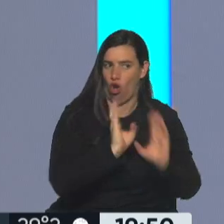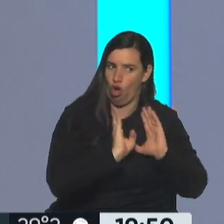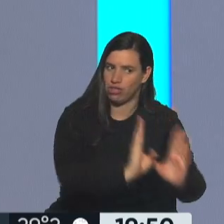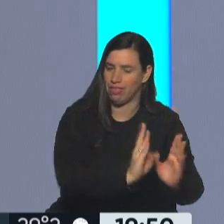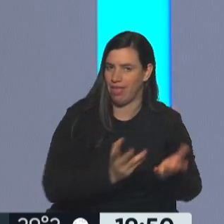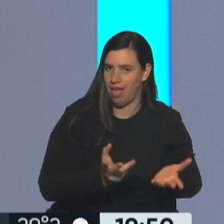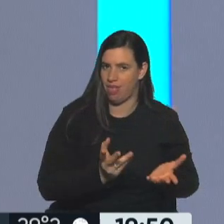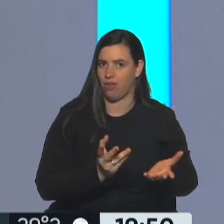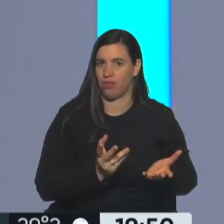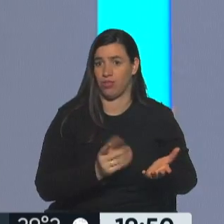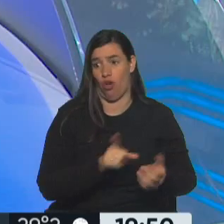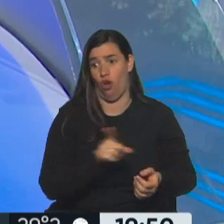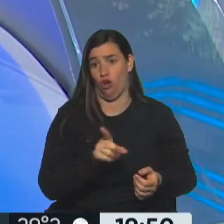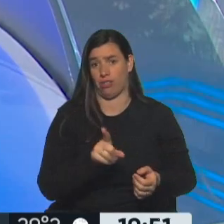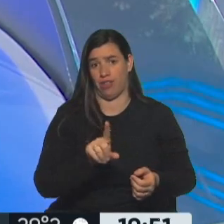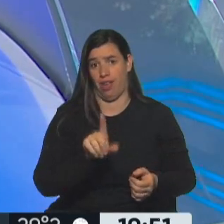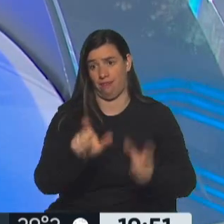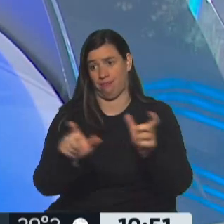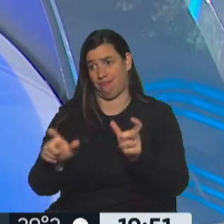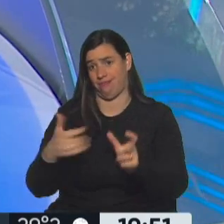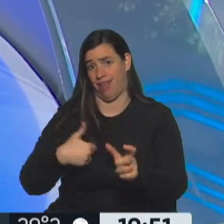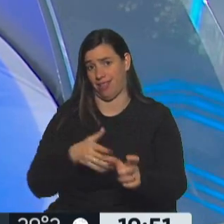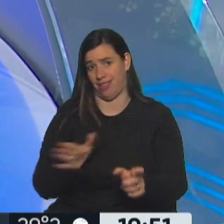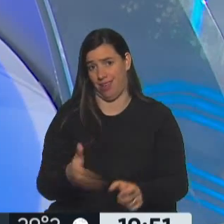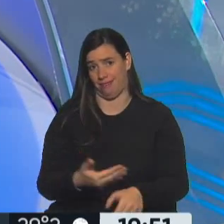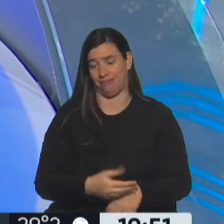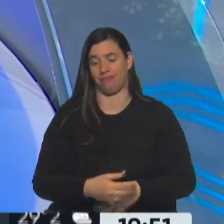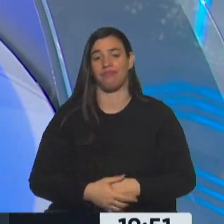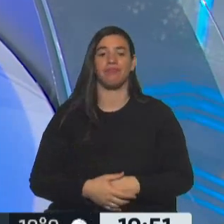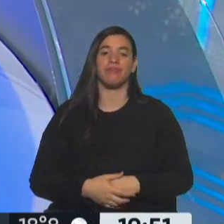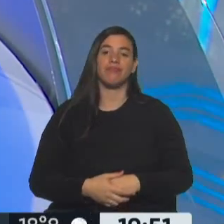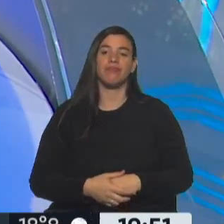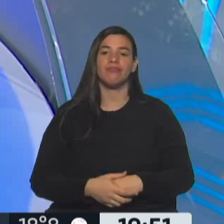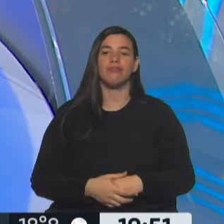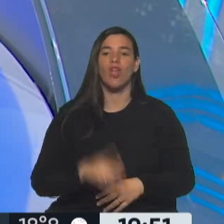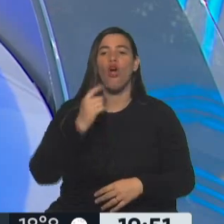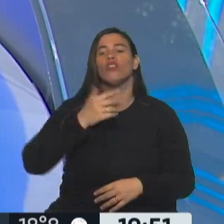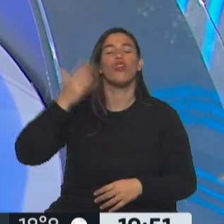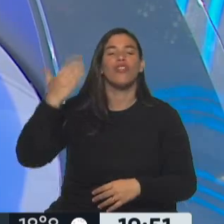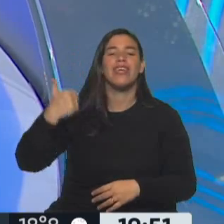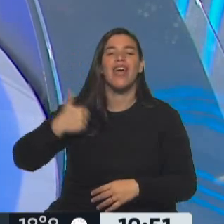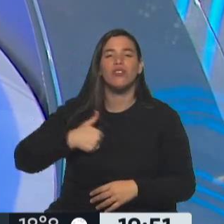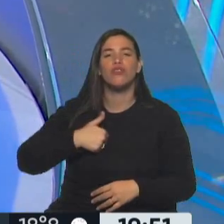salarios, sobre que haya más trabajo y sobre el sistema jubilatorio para que mejoren. Pero el campo,